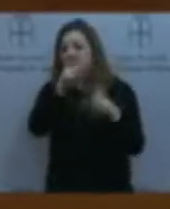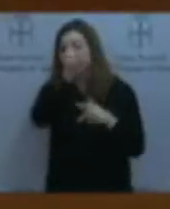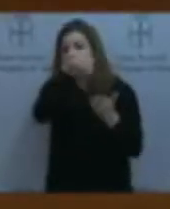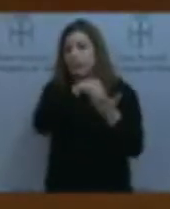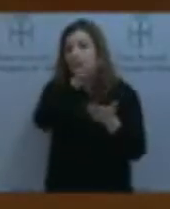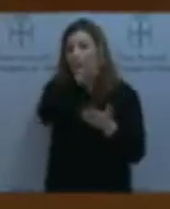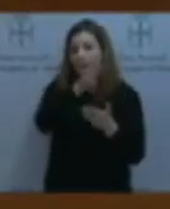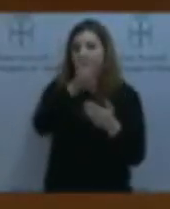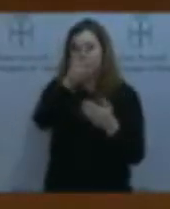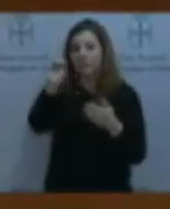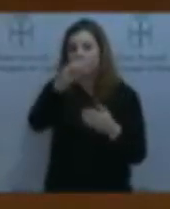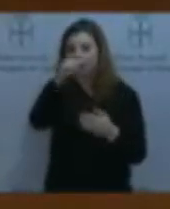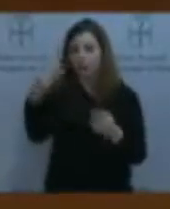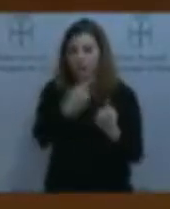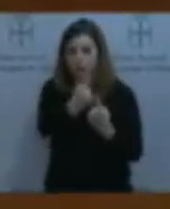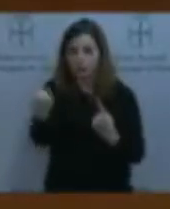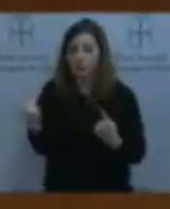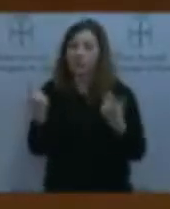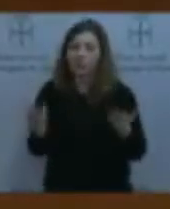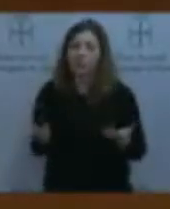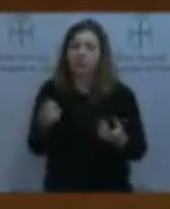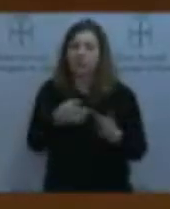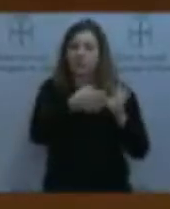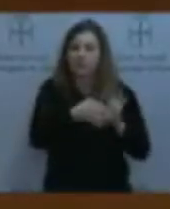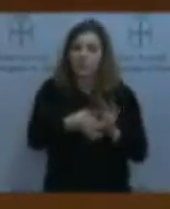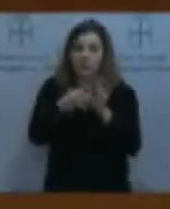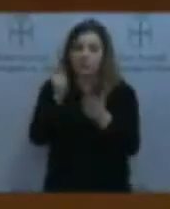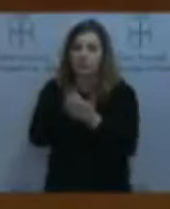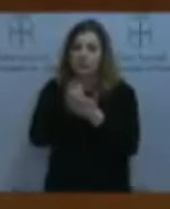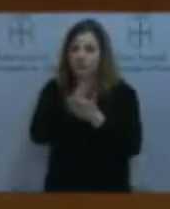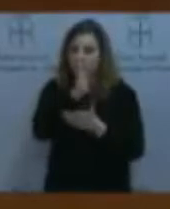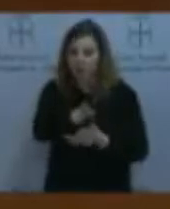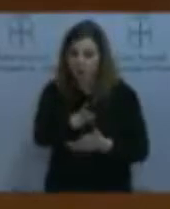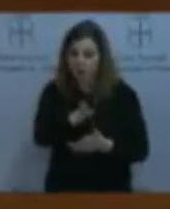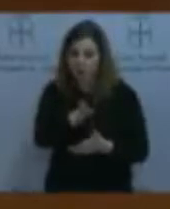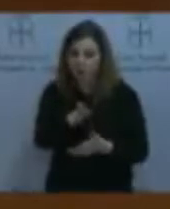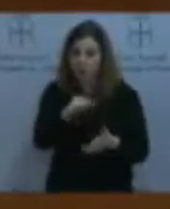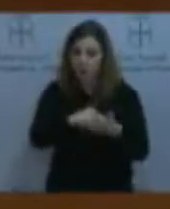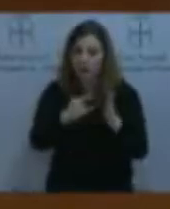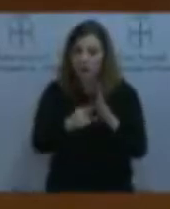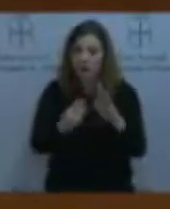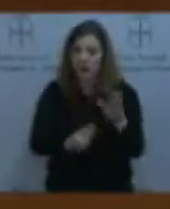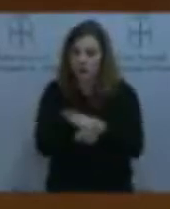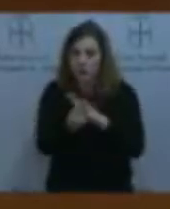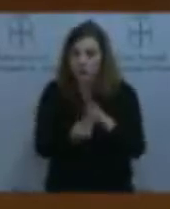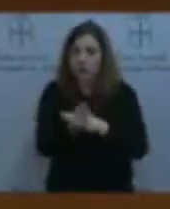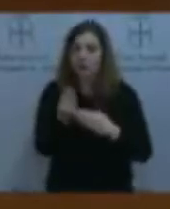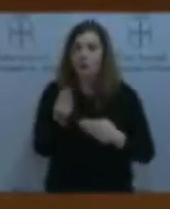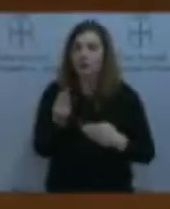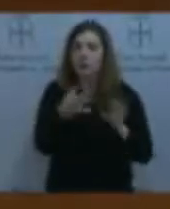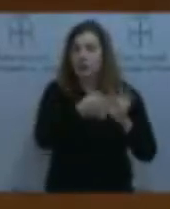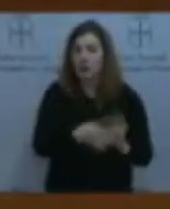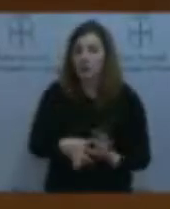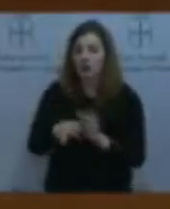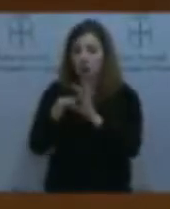tiene que ver con pagos directos que sostienen sistemas de producción vinculados a la ganadería de